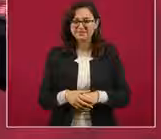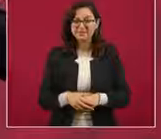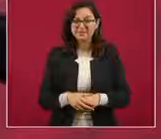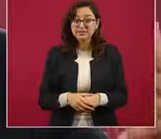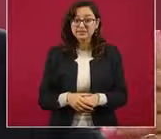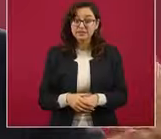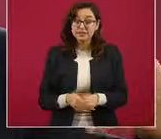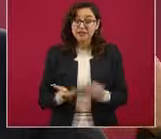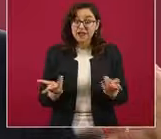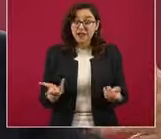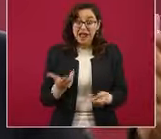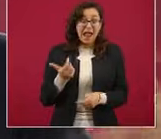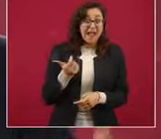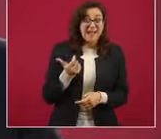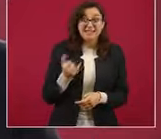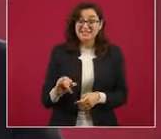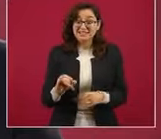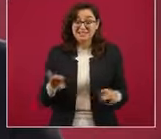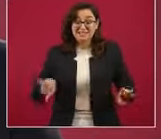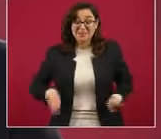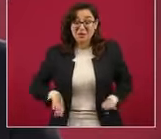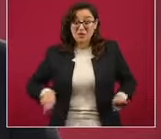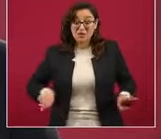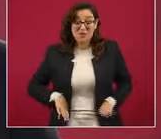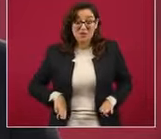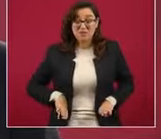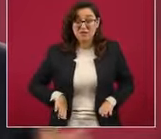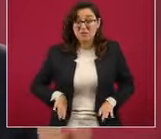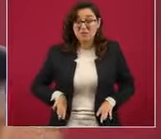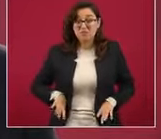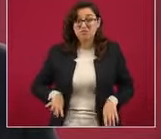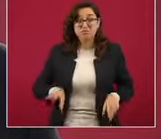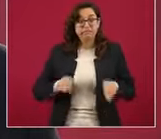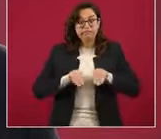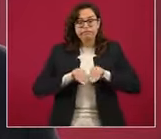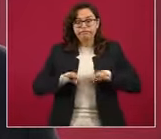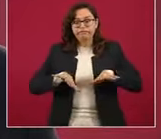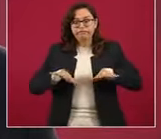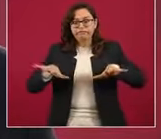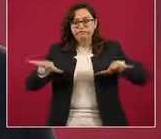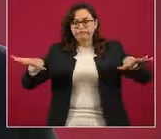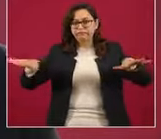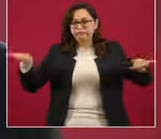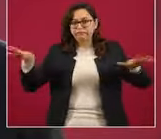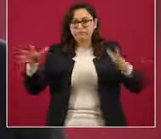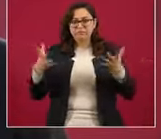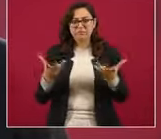Eso avanzó muchísimo. Hablaba yo de un